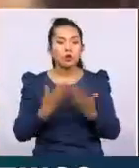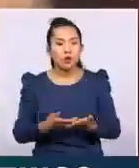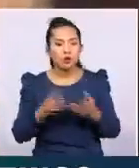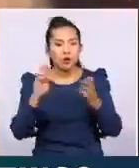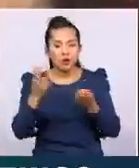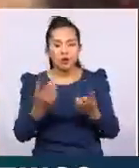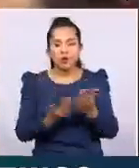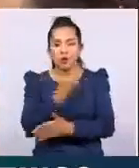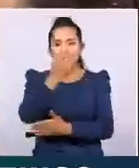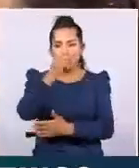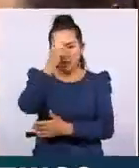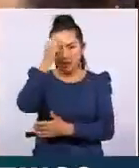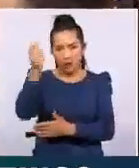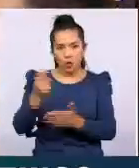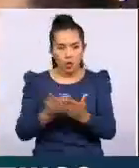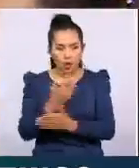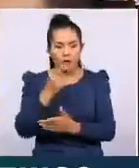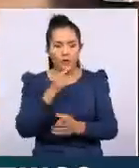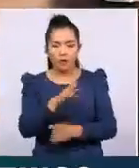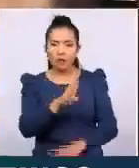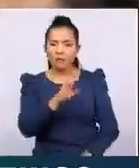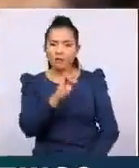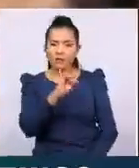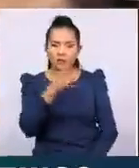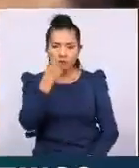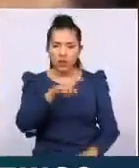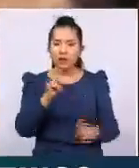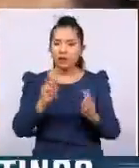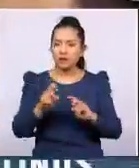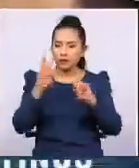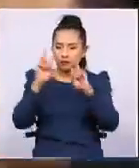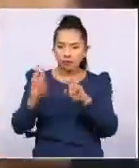línea tecnológica por parte del BESISA para empezar a cesar la